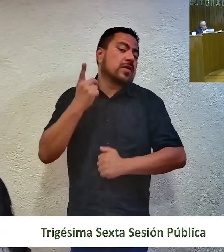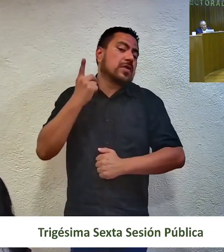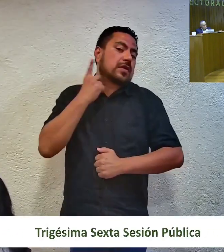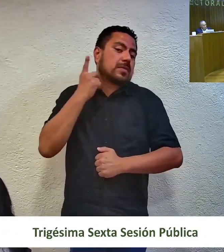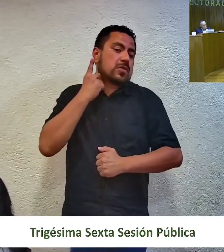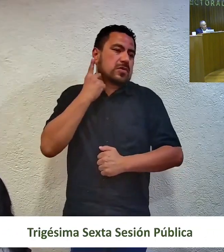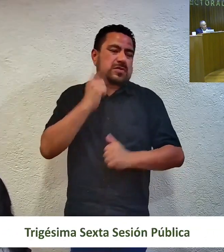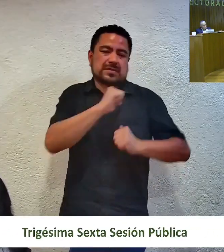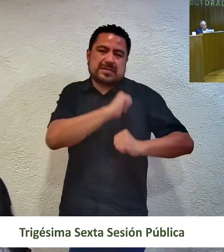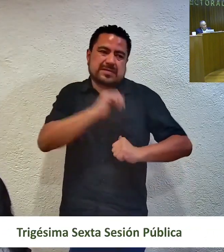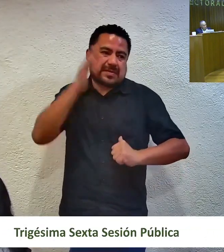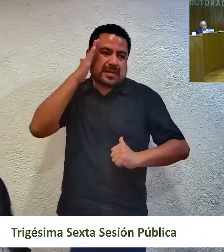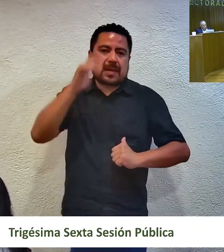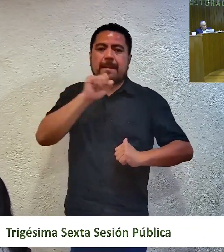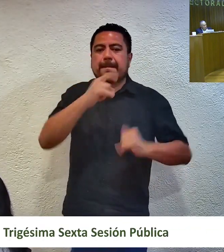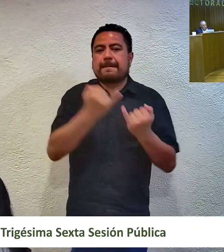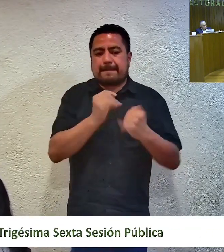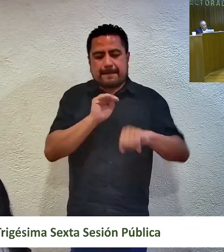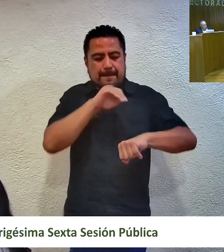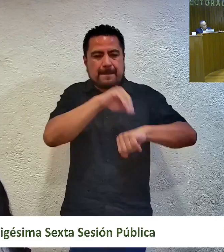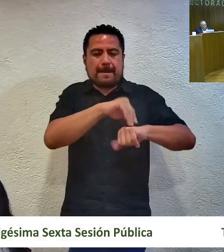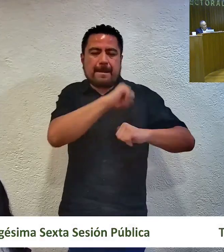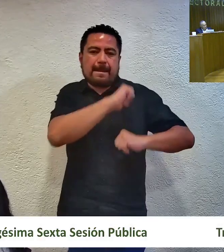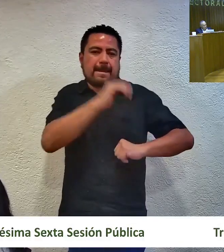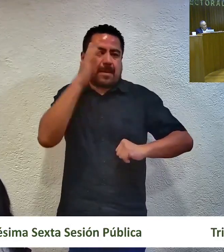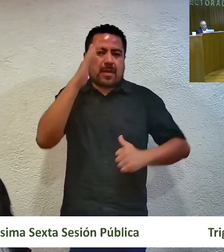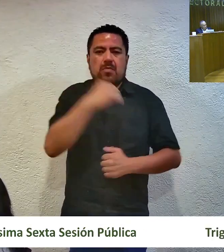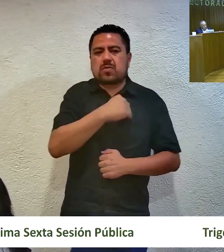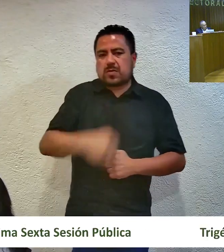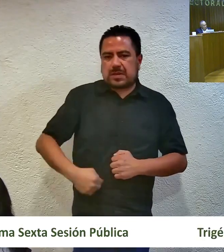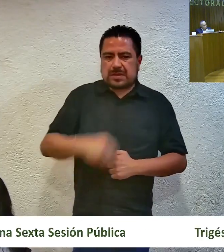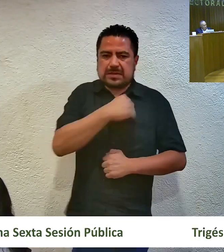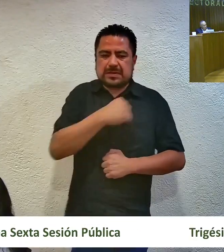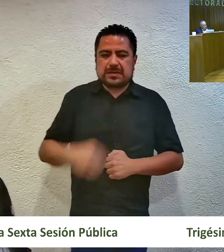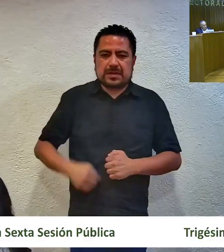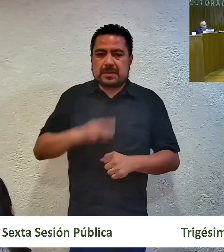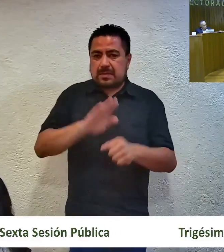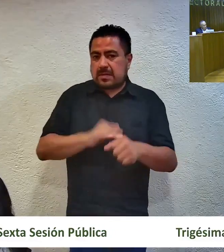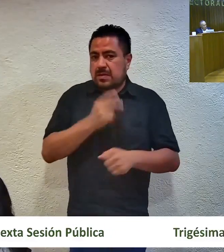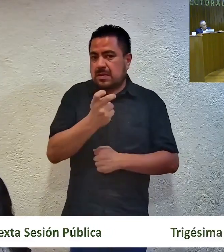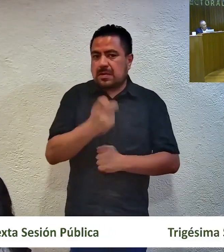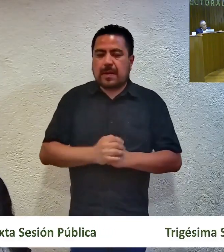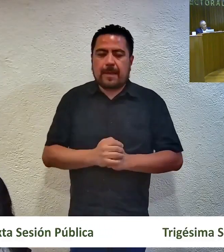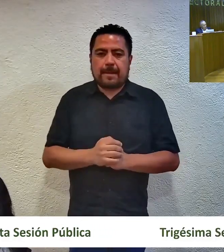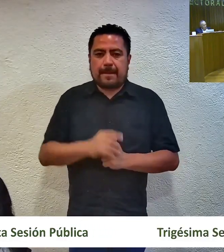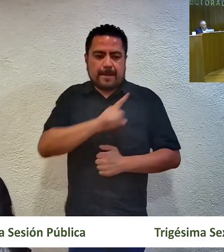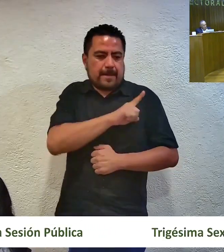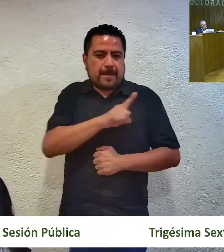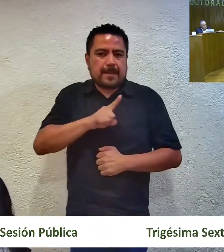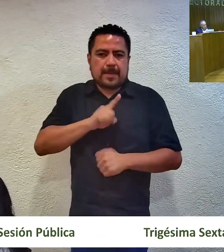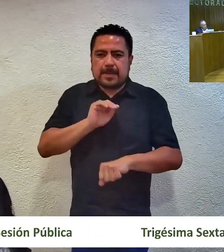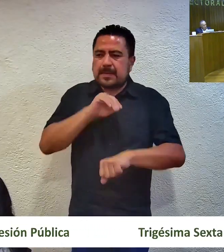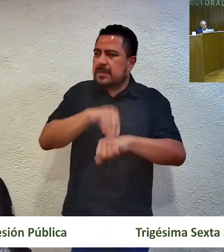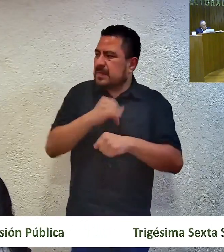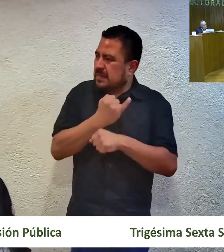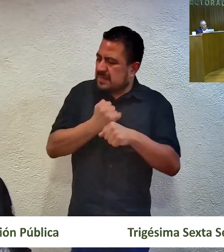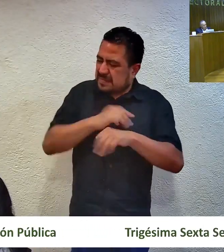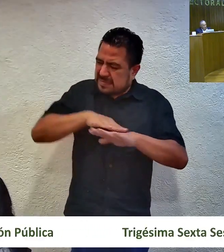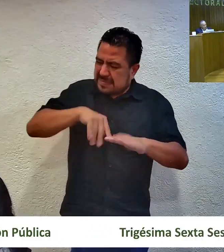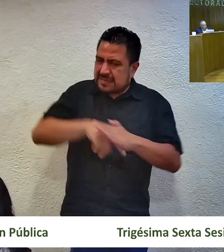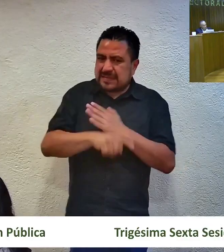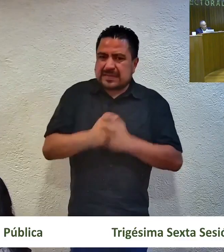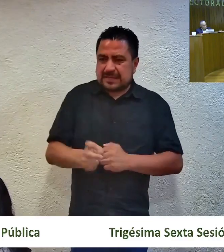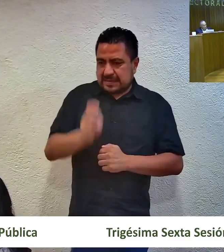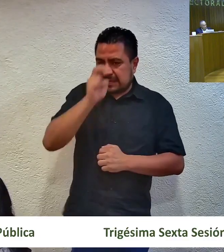principios y la postulación de los cargos en los ayuntamientos. Porque para ello se debió efectuar un análisis exhaustivo sobre